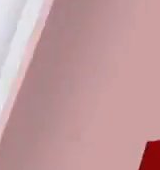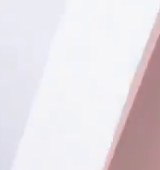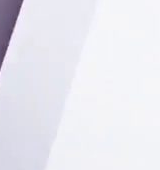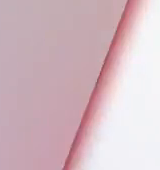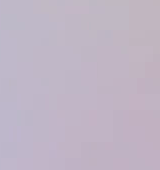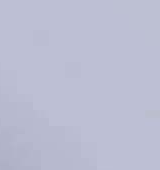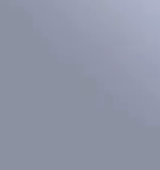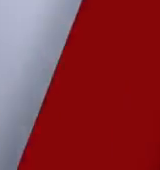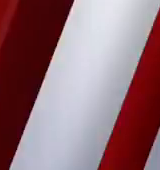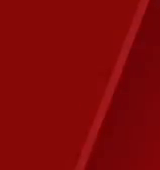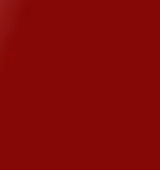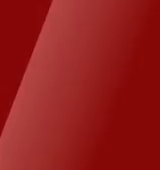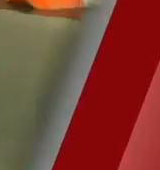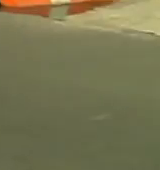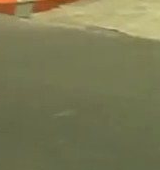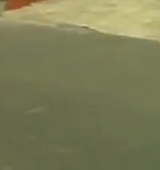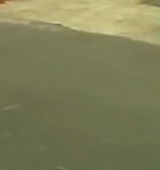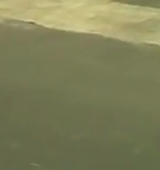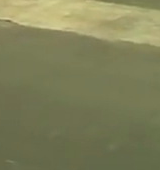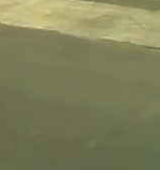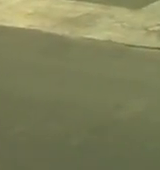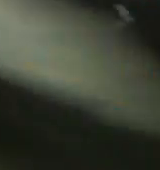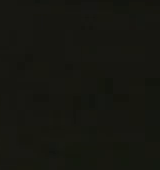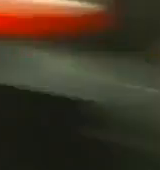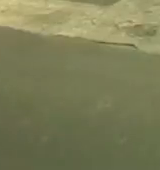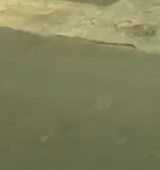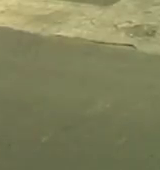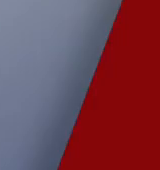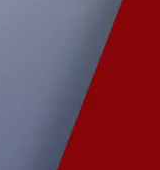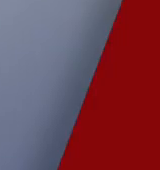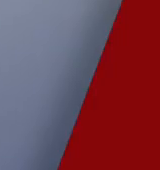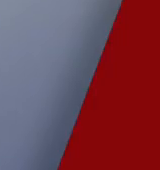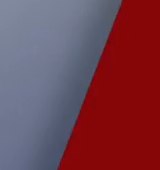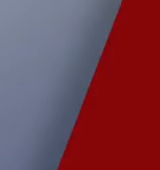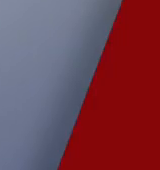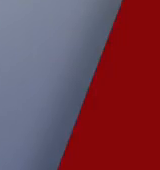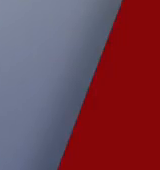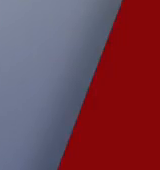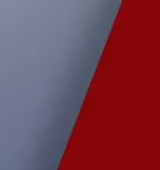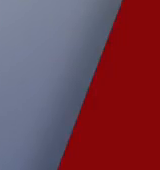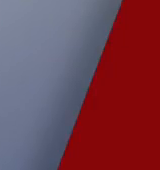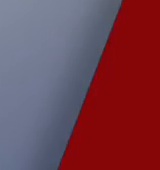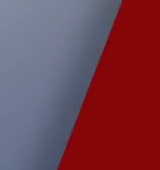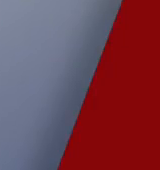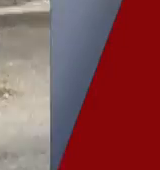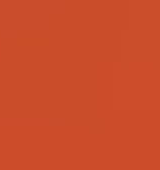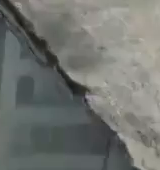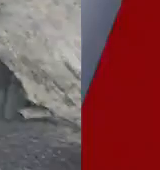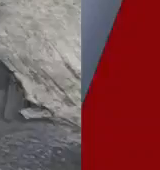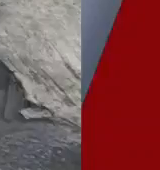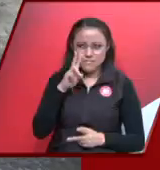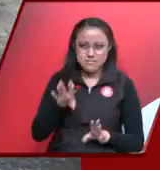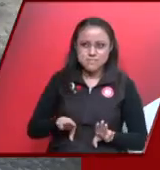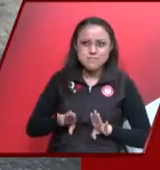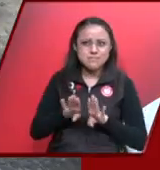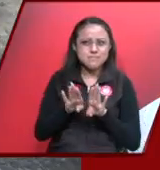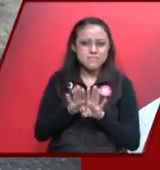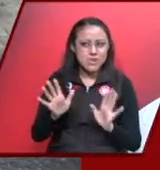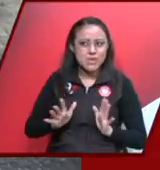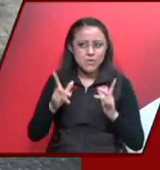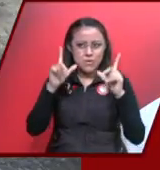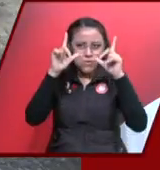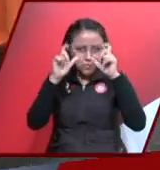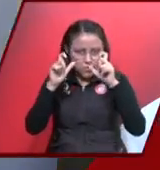para chambear. Yo, el Urbanito, nada más. Me llamó mucho la atención las fotos de la